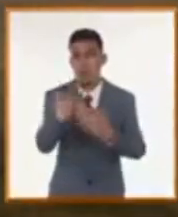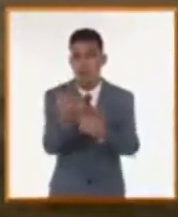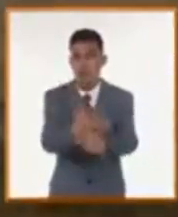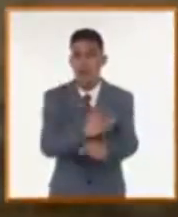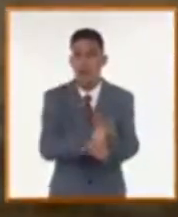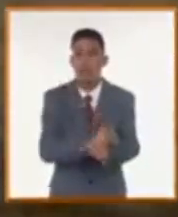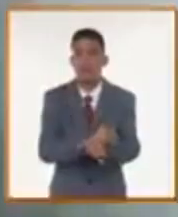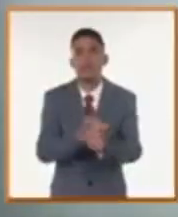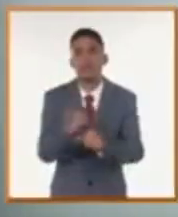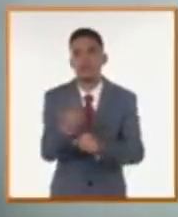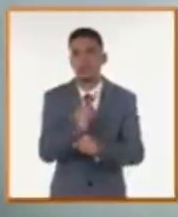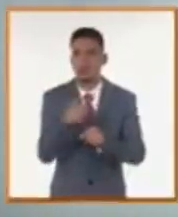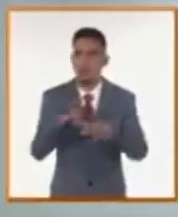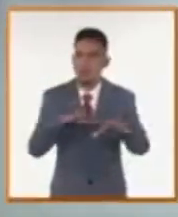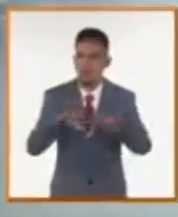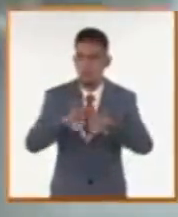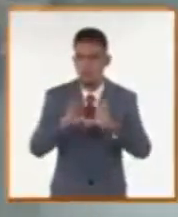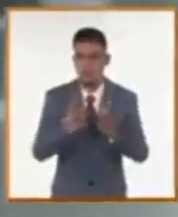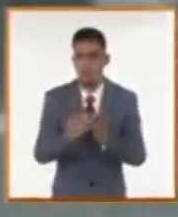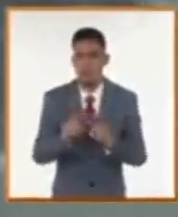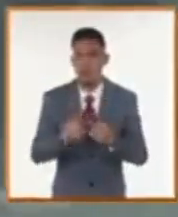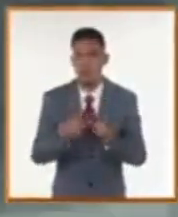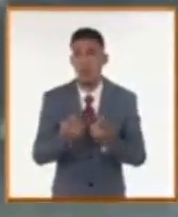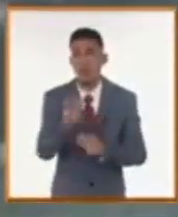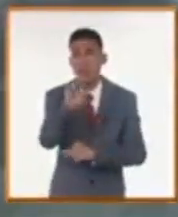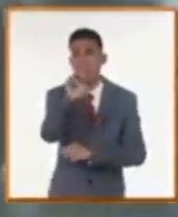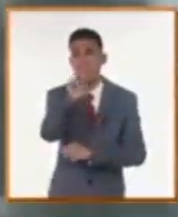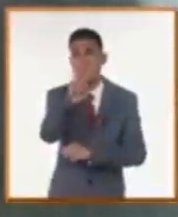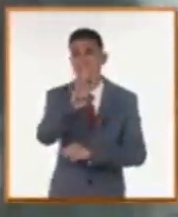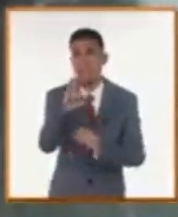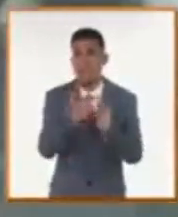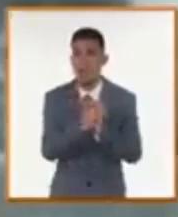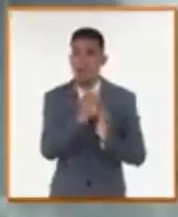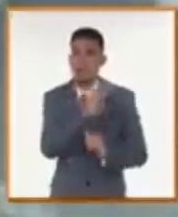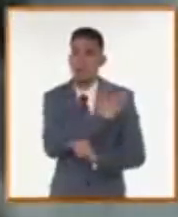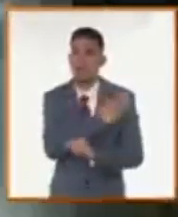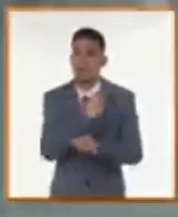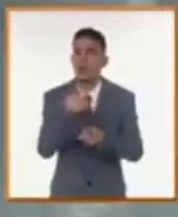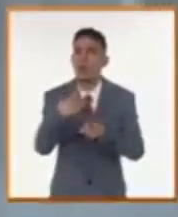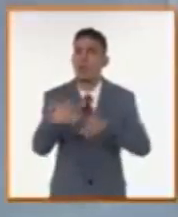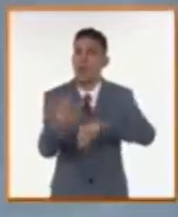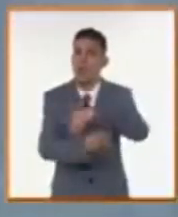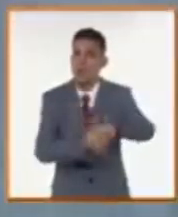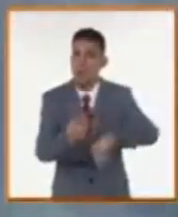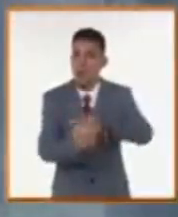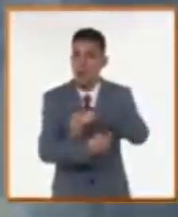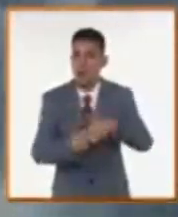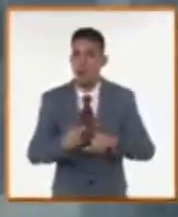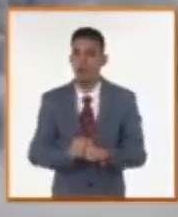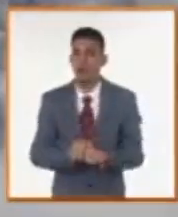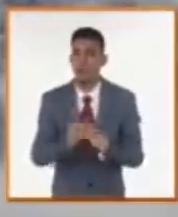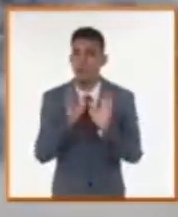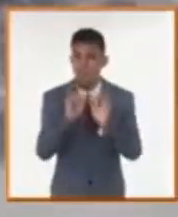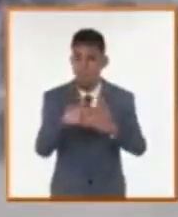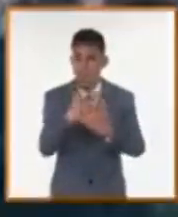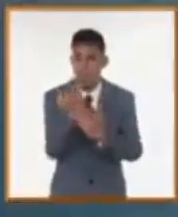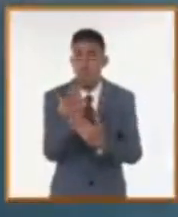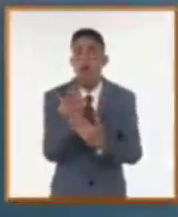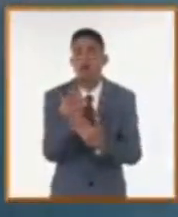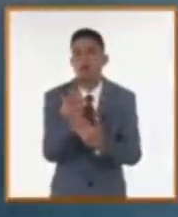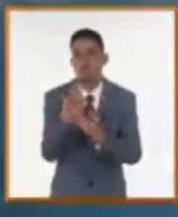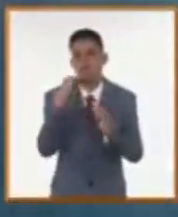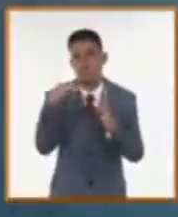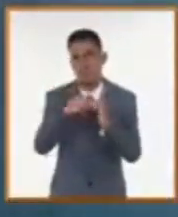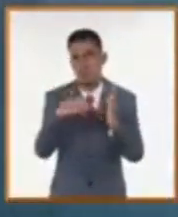en Angola. Pero el 23 de marzo la historia fue otra y a la postre definitoria en el destino de millones